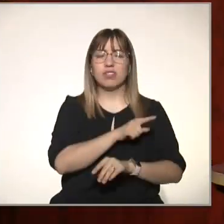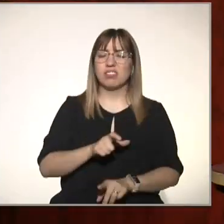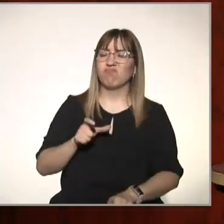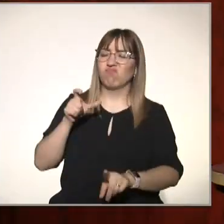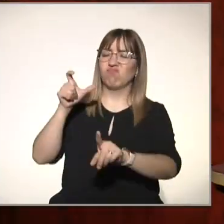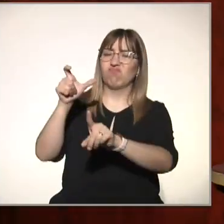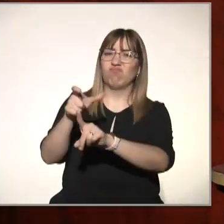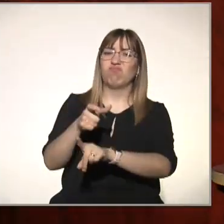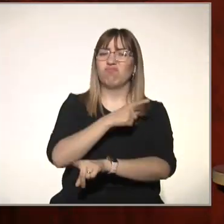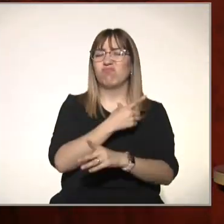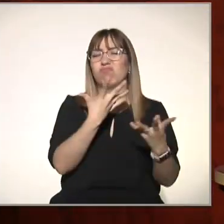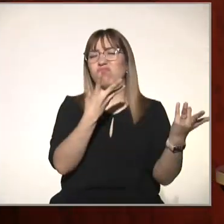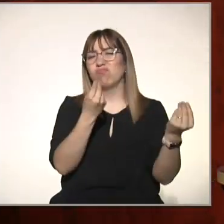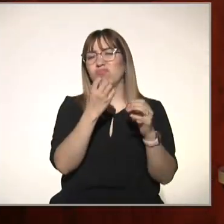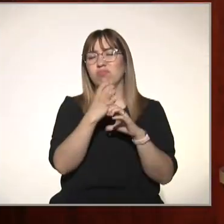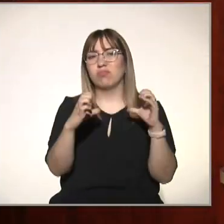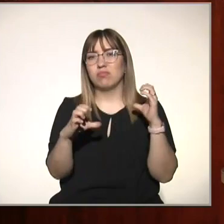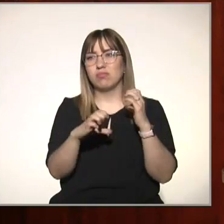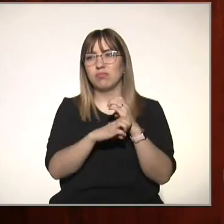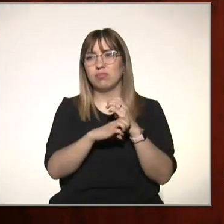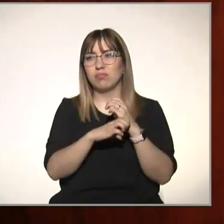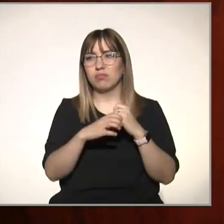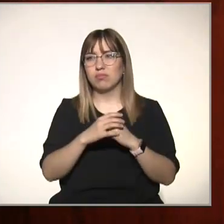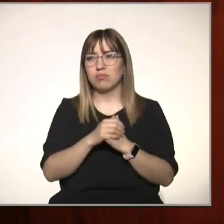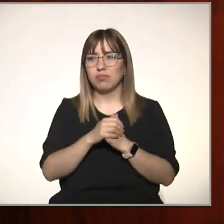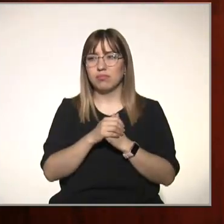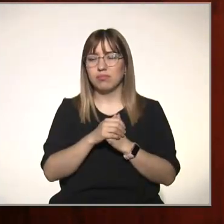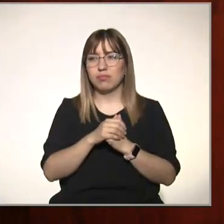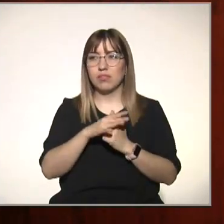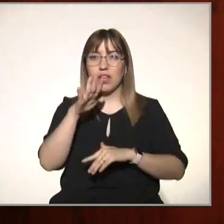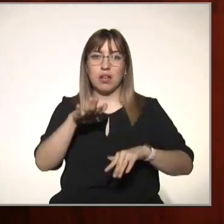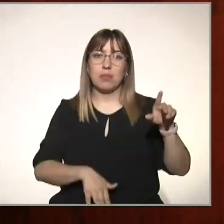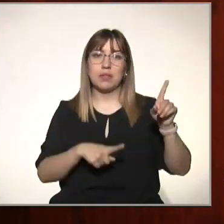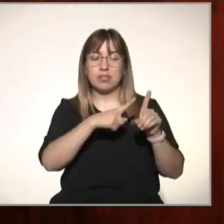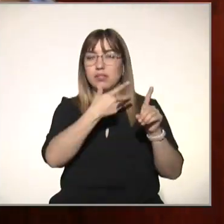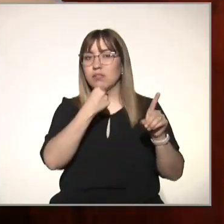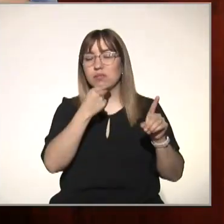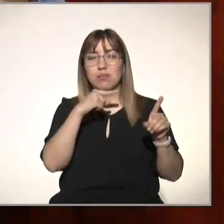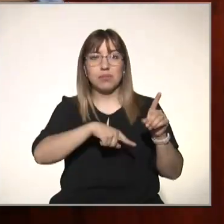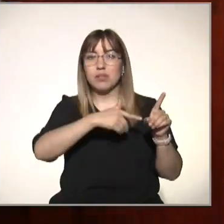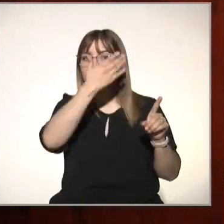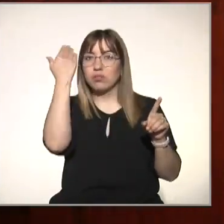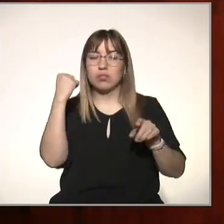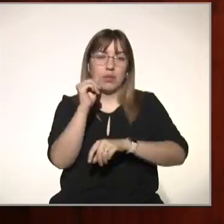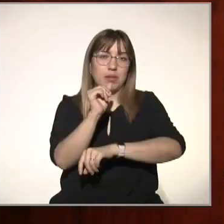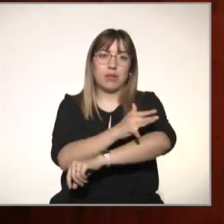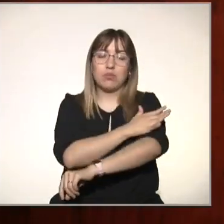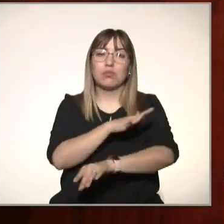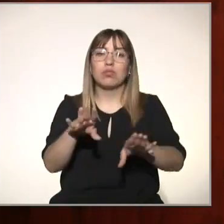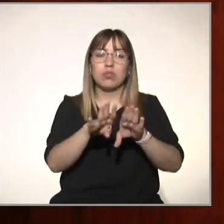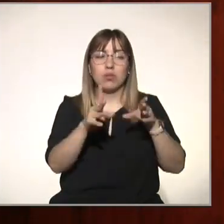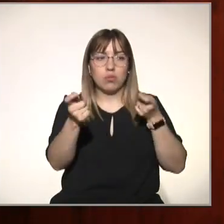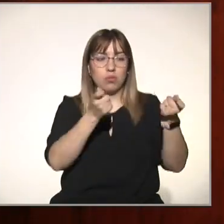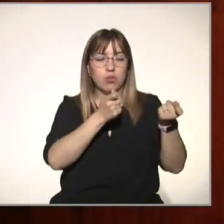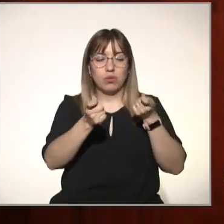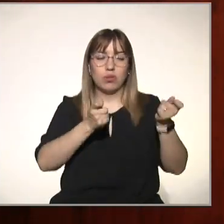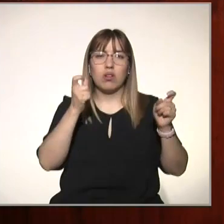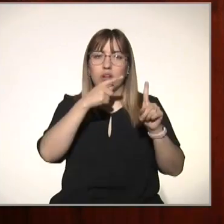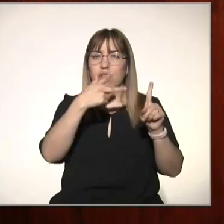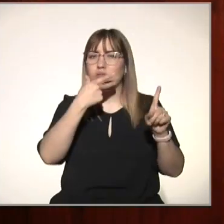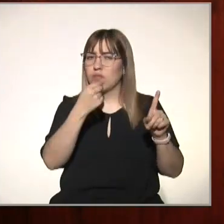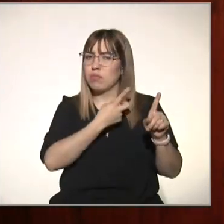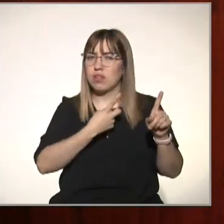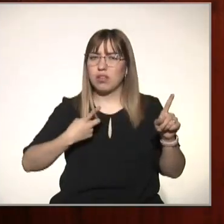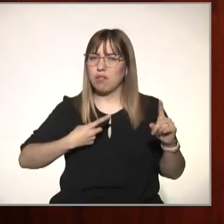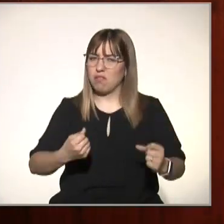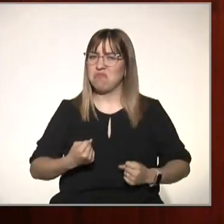una cantidad de cosas que no le permitan a veces tocar sus emociones y sus sentimientos, porque eso es de mujeres, y entonces este hombre tiene que ser